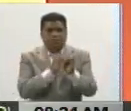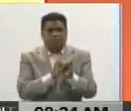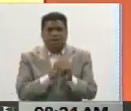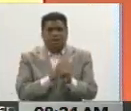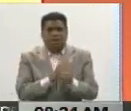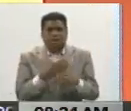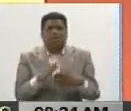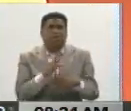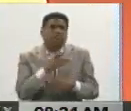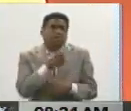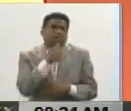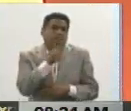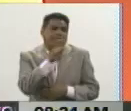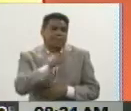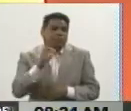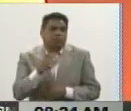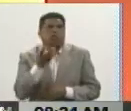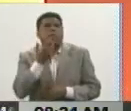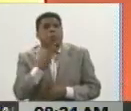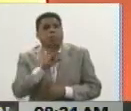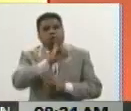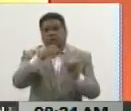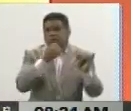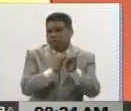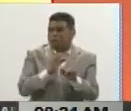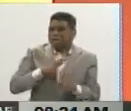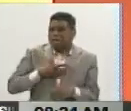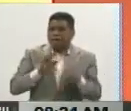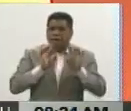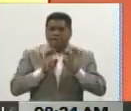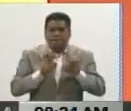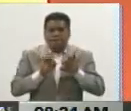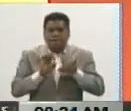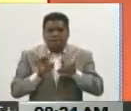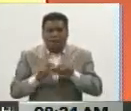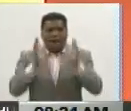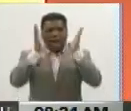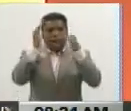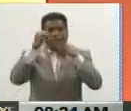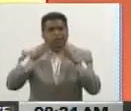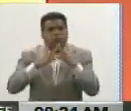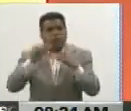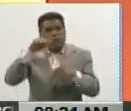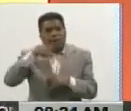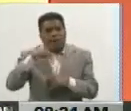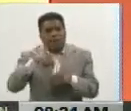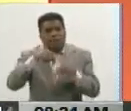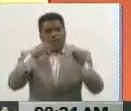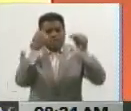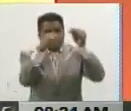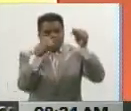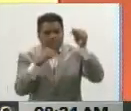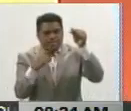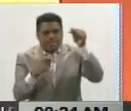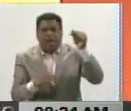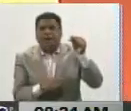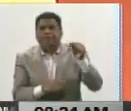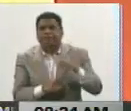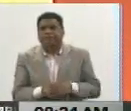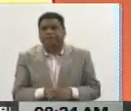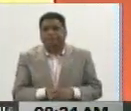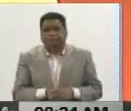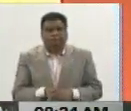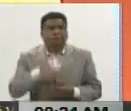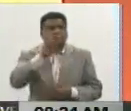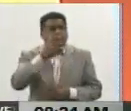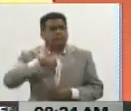ser parte desde otras latitudes. Y bueno, pues estar atentos a nuestra agenda. En esa misma dirección nosotros colgamos la agenda